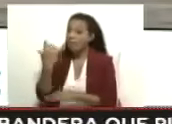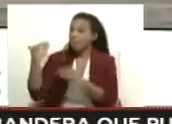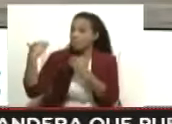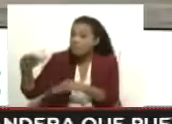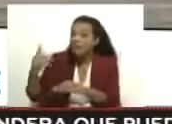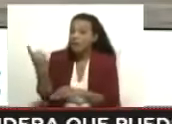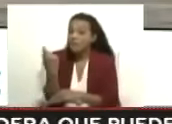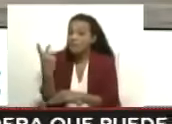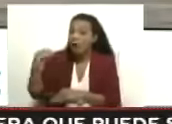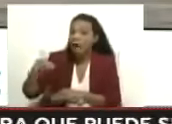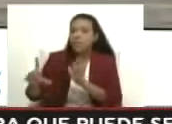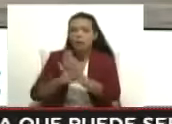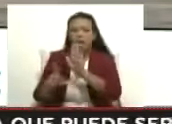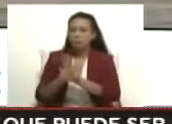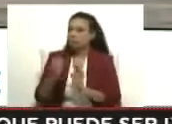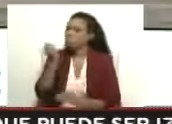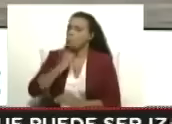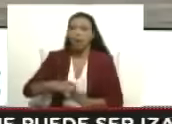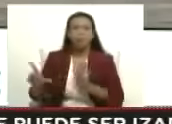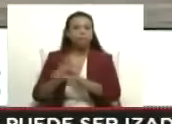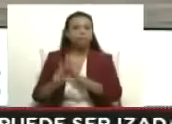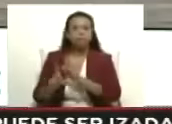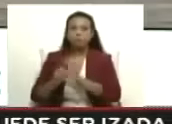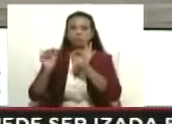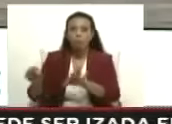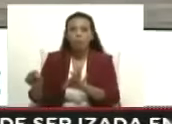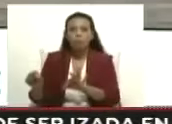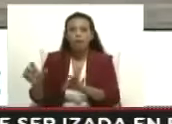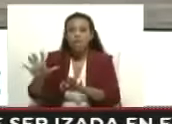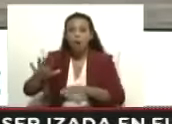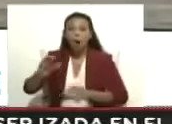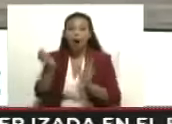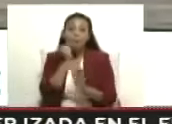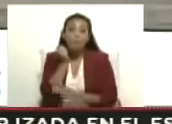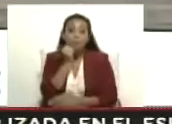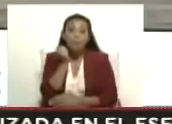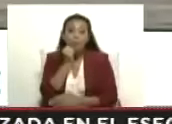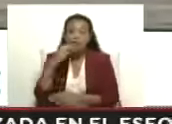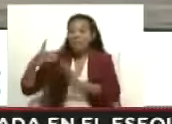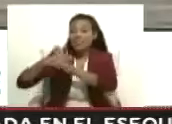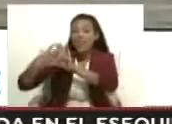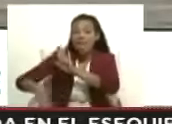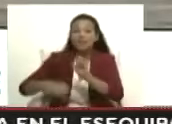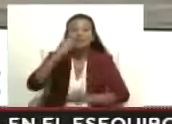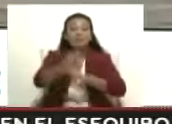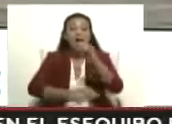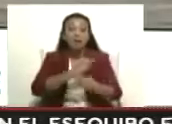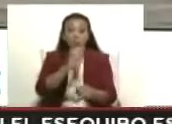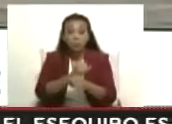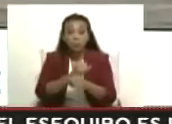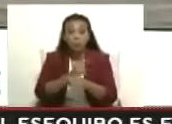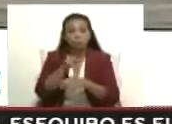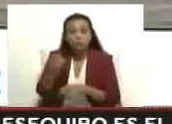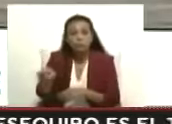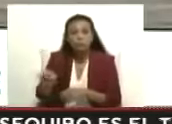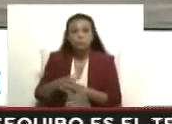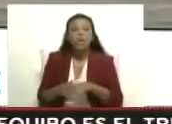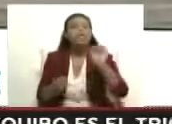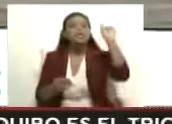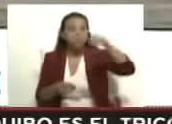delimitar de manera ilegal y en violación del derecho internacional?